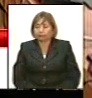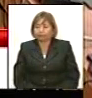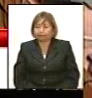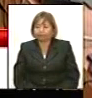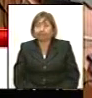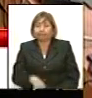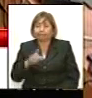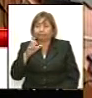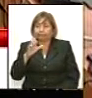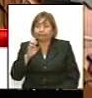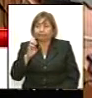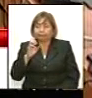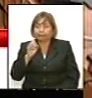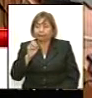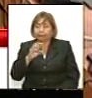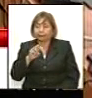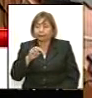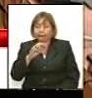Johnny Lescano